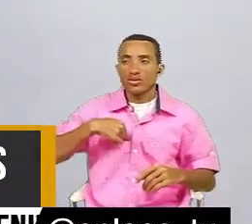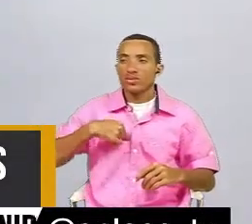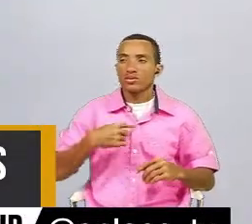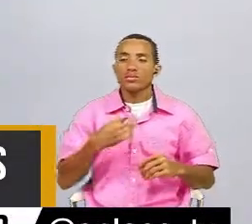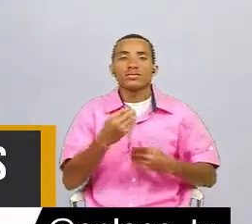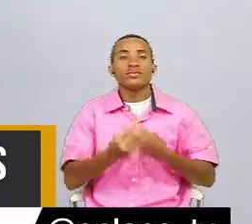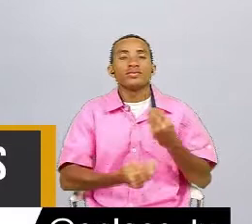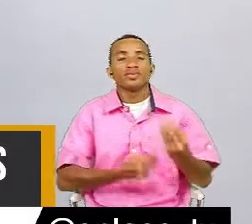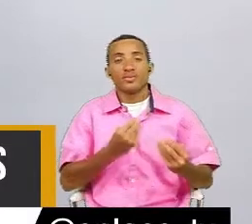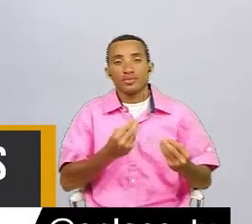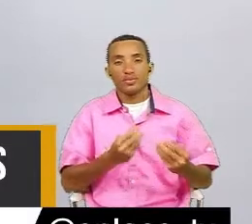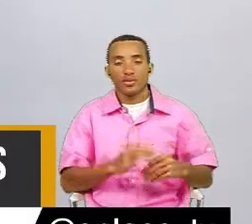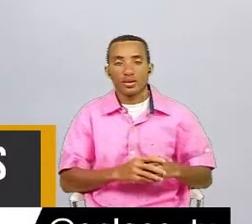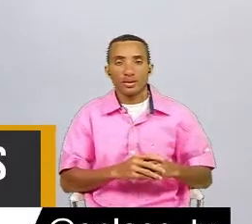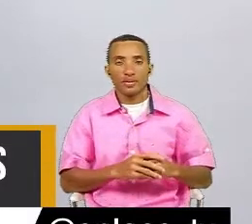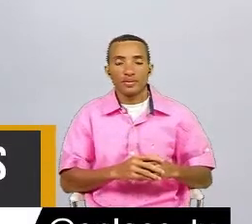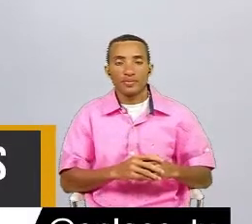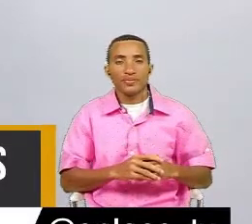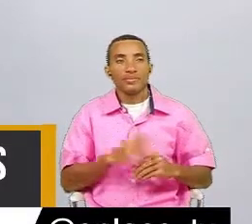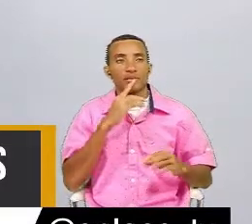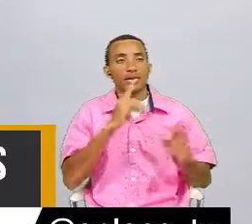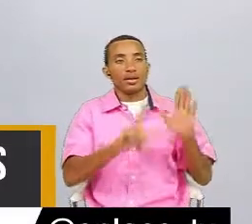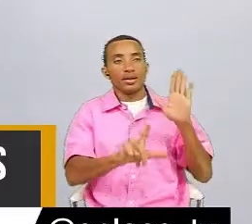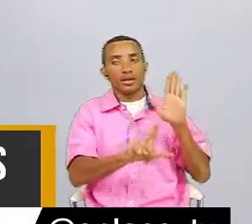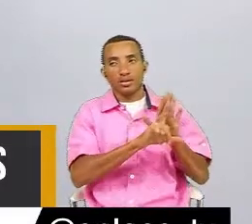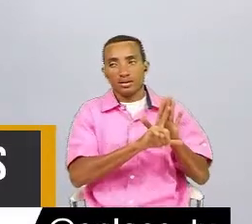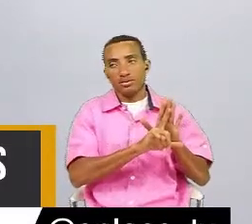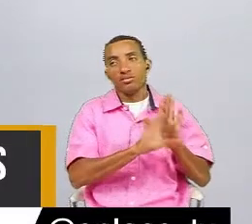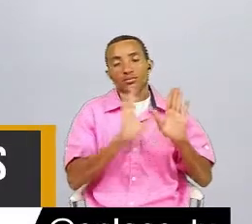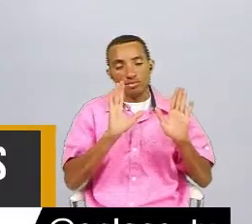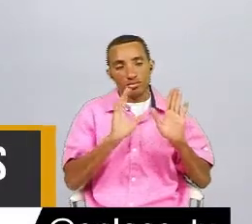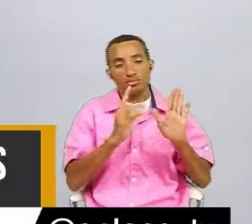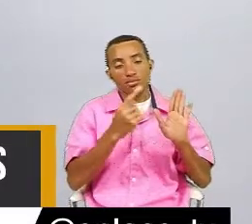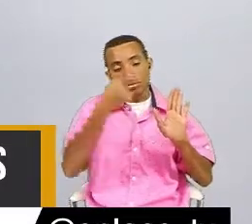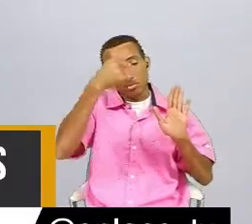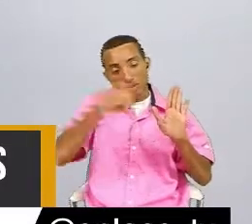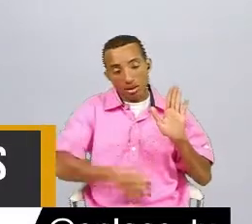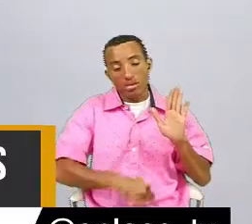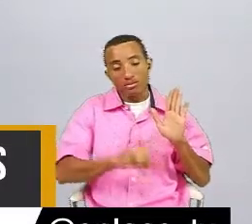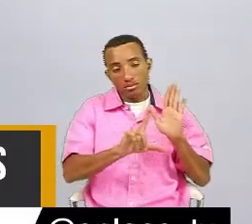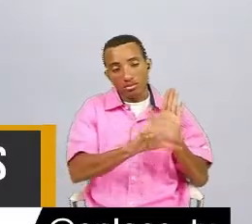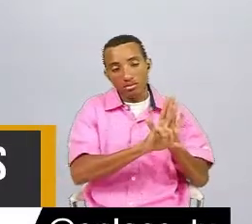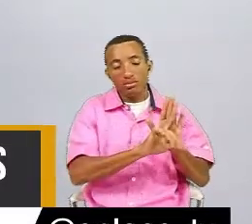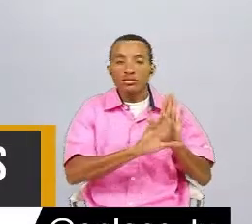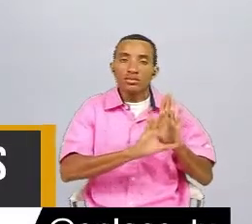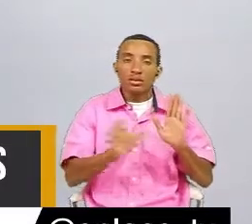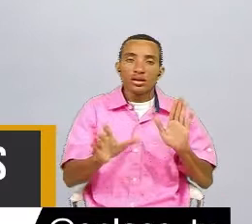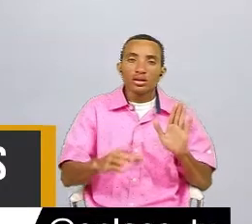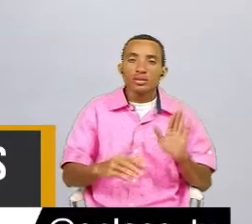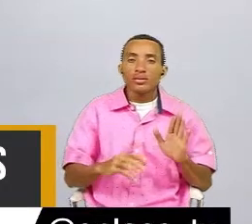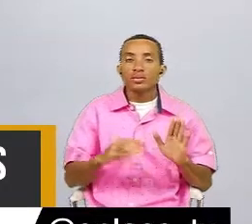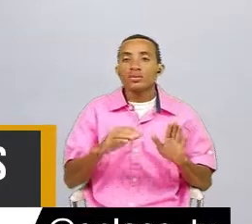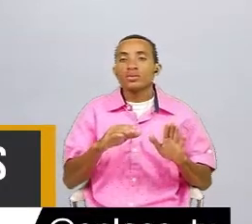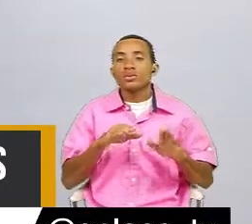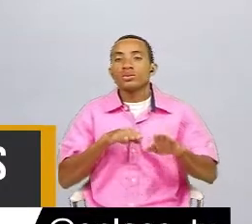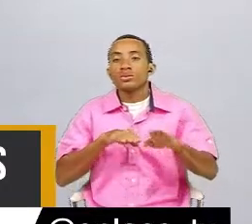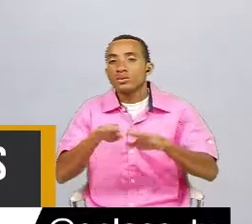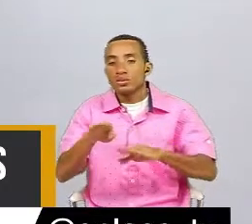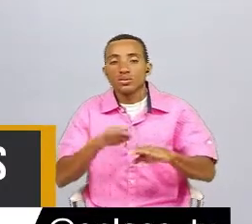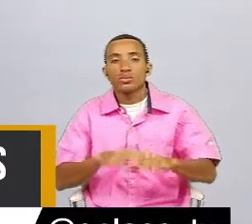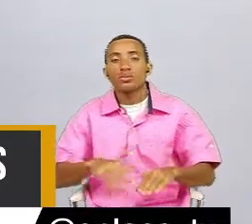haciendo lo que la ley nos dicta, que es hacer los operativos en contra del transporte